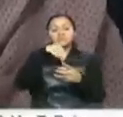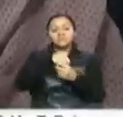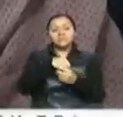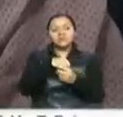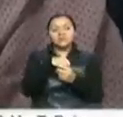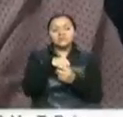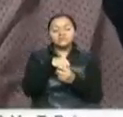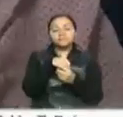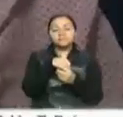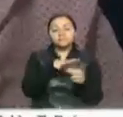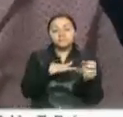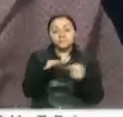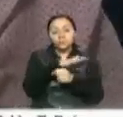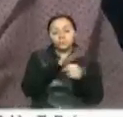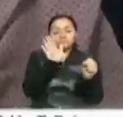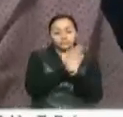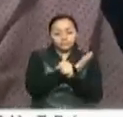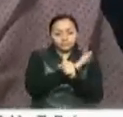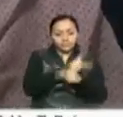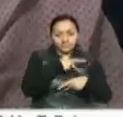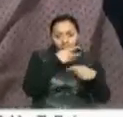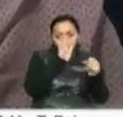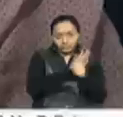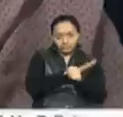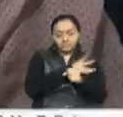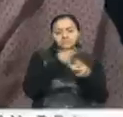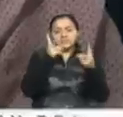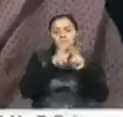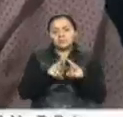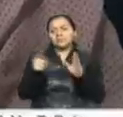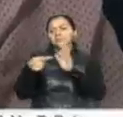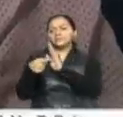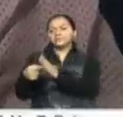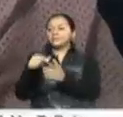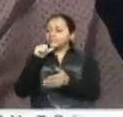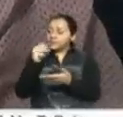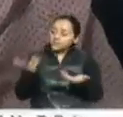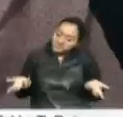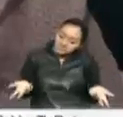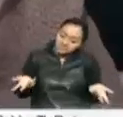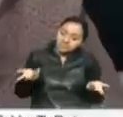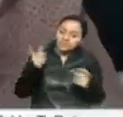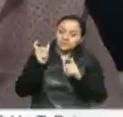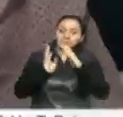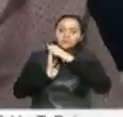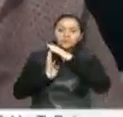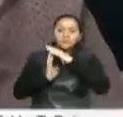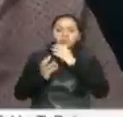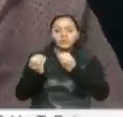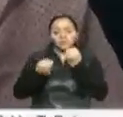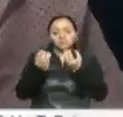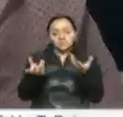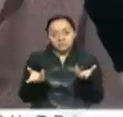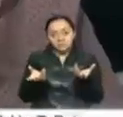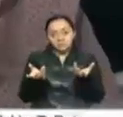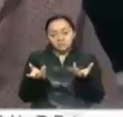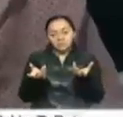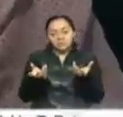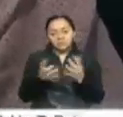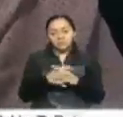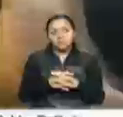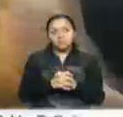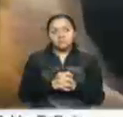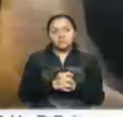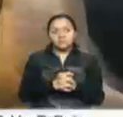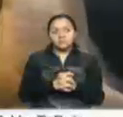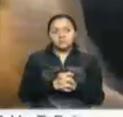del territorio ocupado como a la que están expuestos miles y miles de refugiados saharauis en